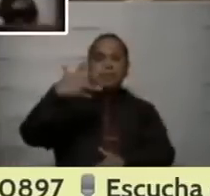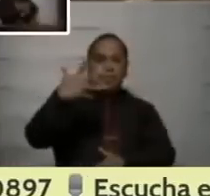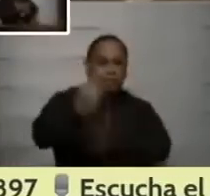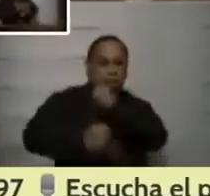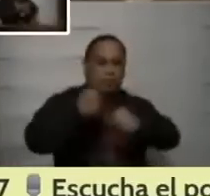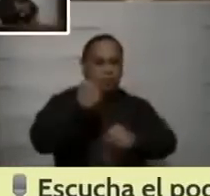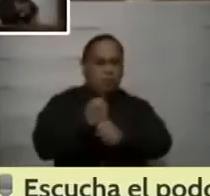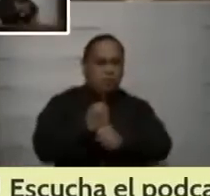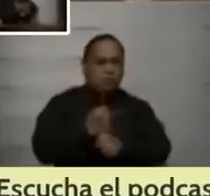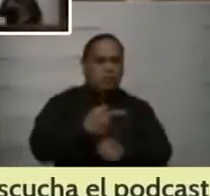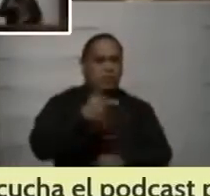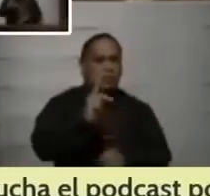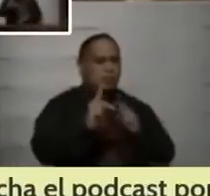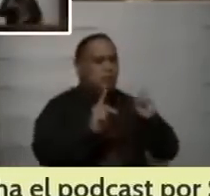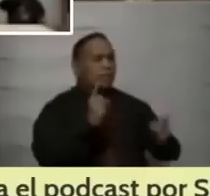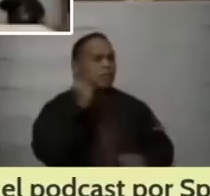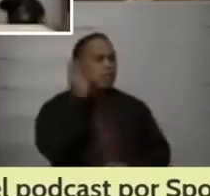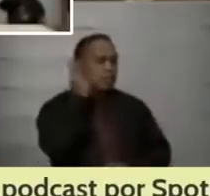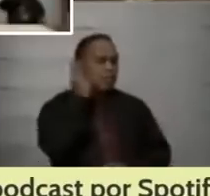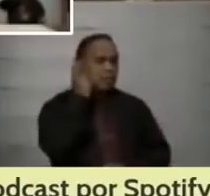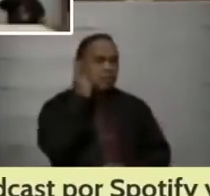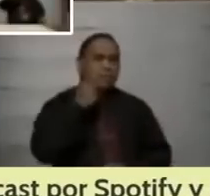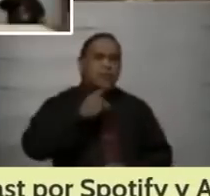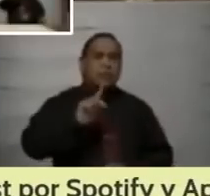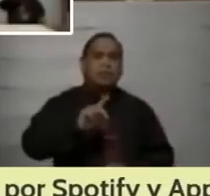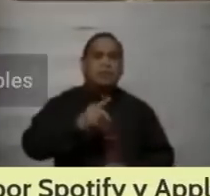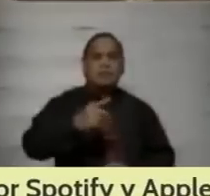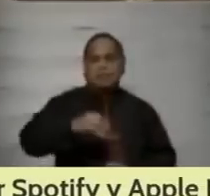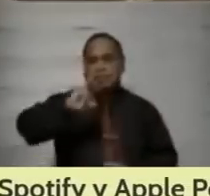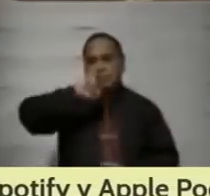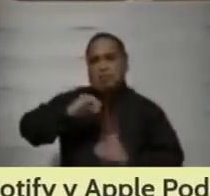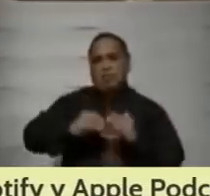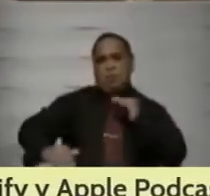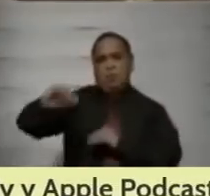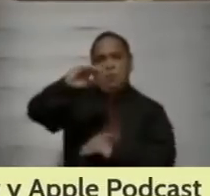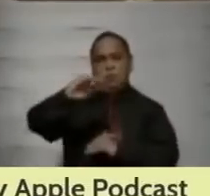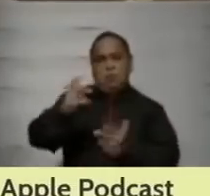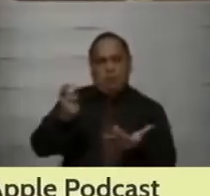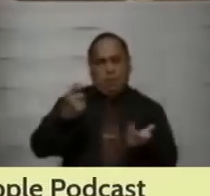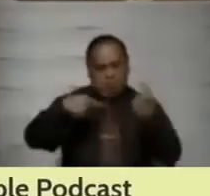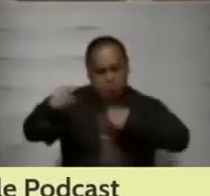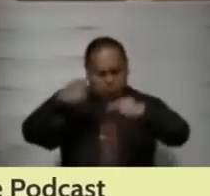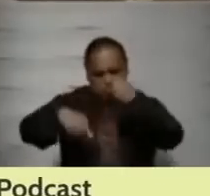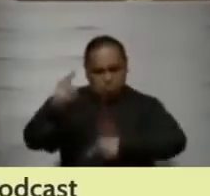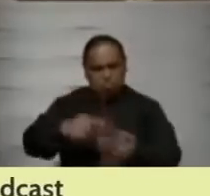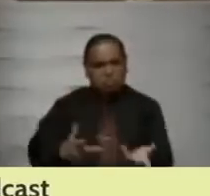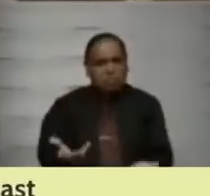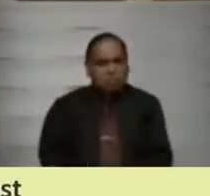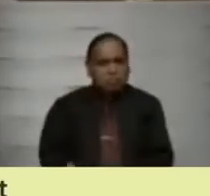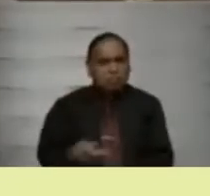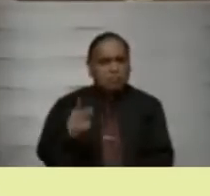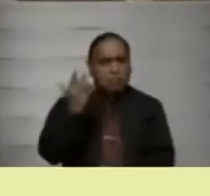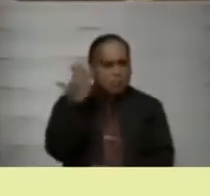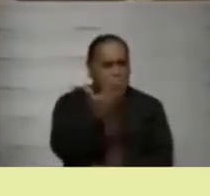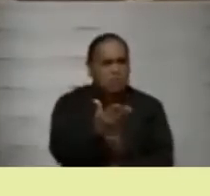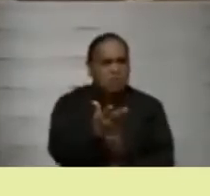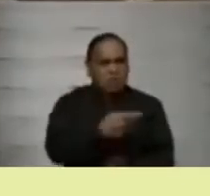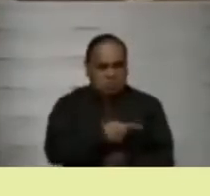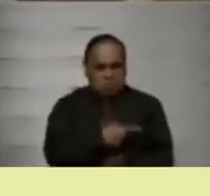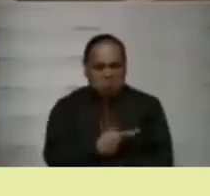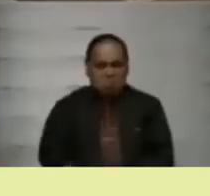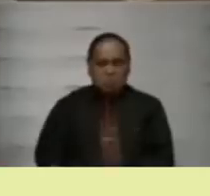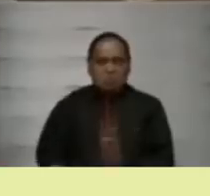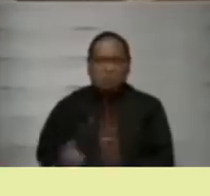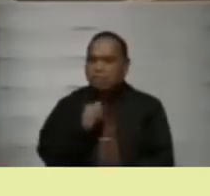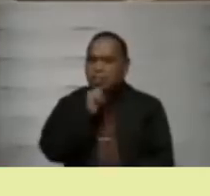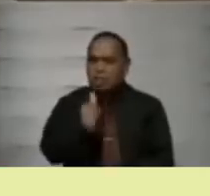ya era diputado. Y además era el líder de la fracción de Morena. Entonces ya no estaba en la pobreza porque era un muchacho